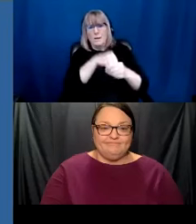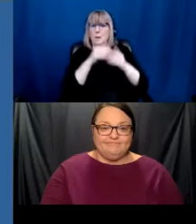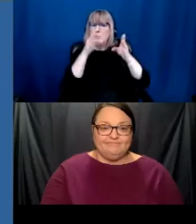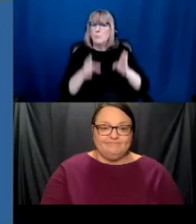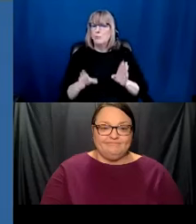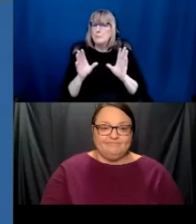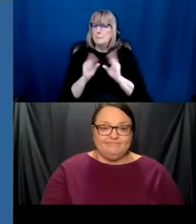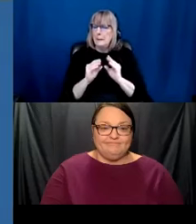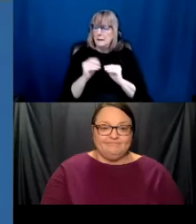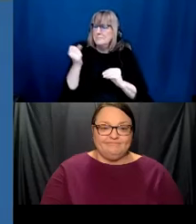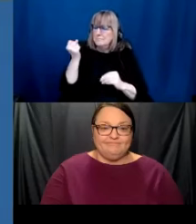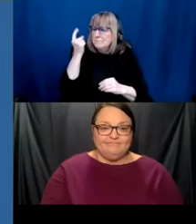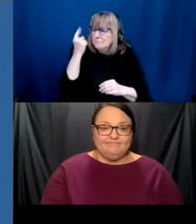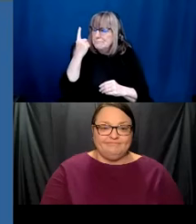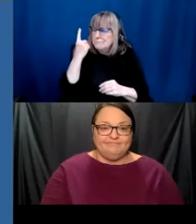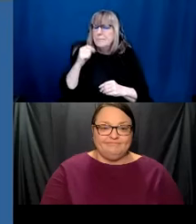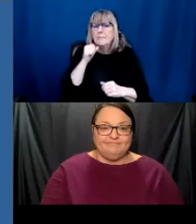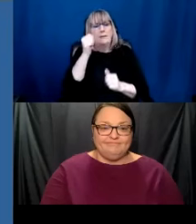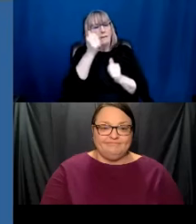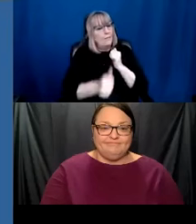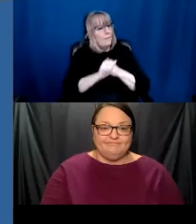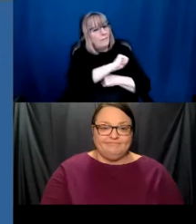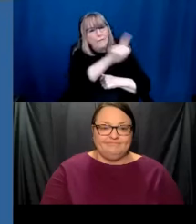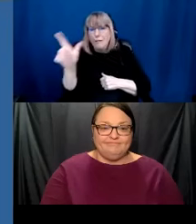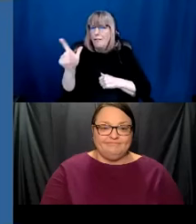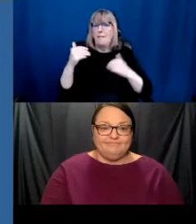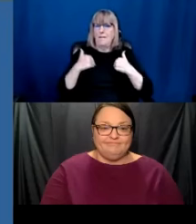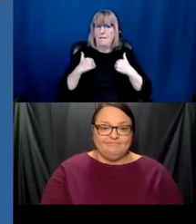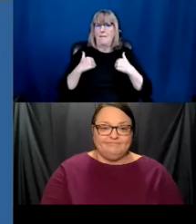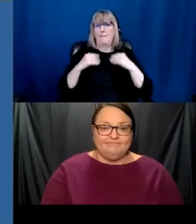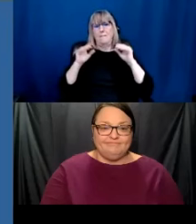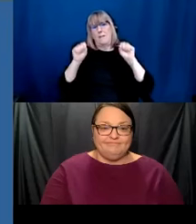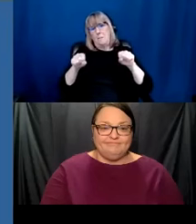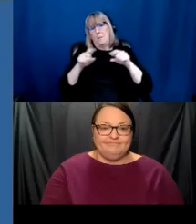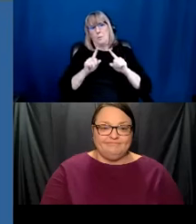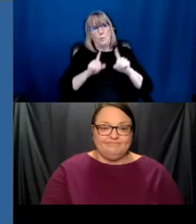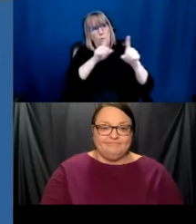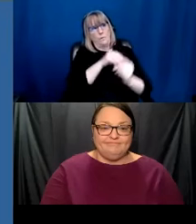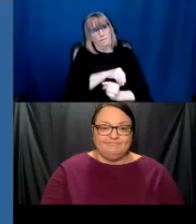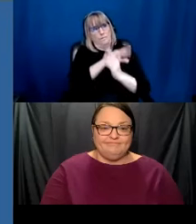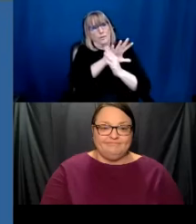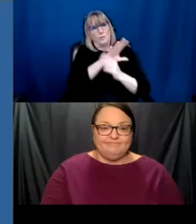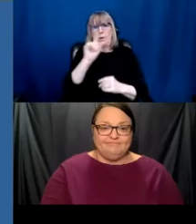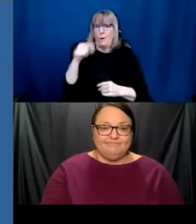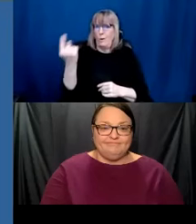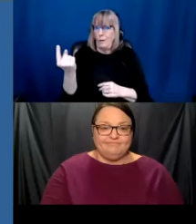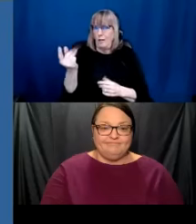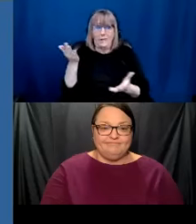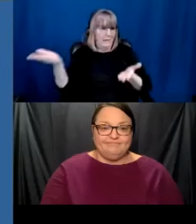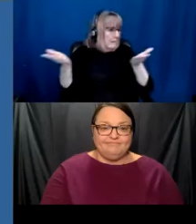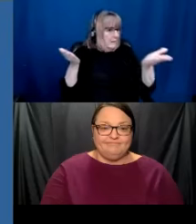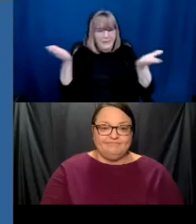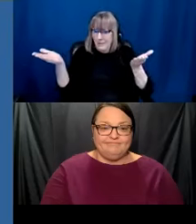presencial. Sabemos que no todos pueden atender o asistir reuniones presenciales, que son presenciales.